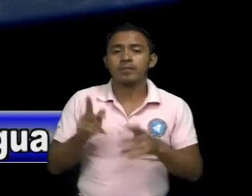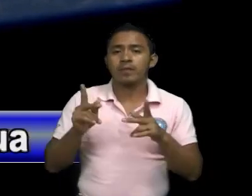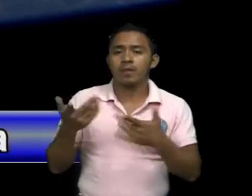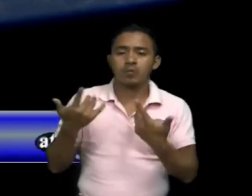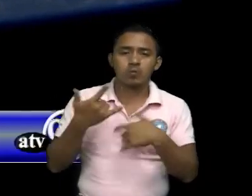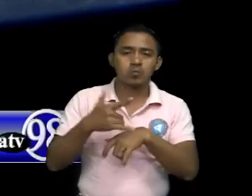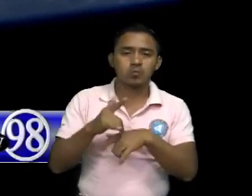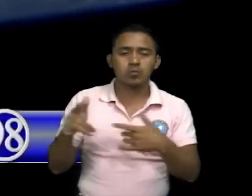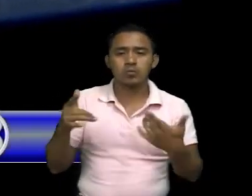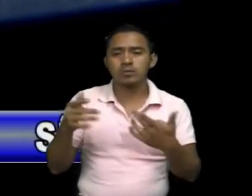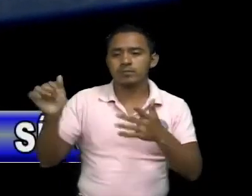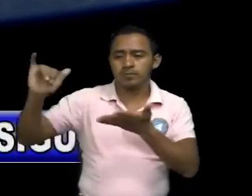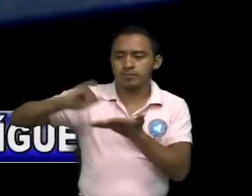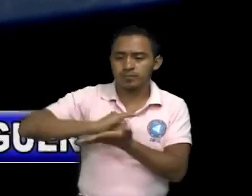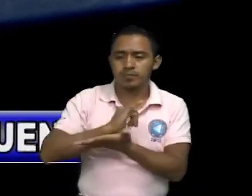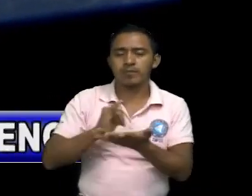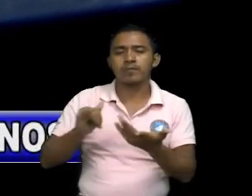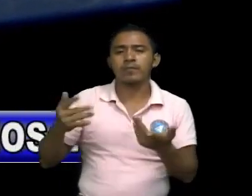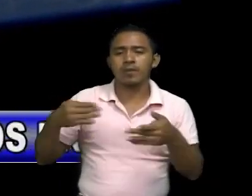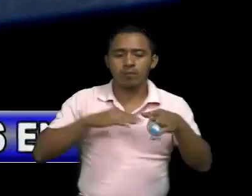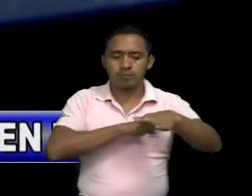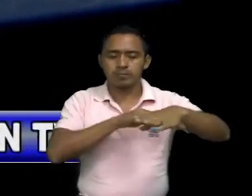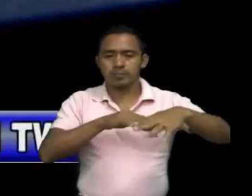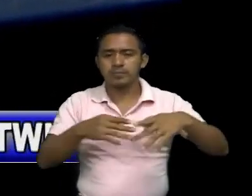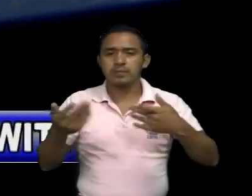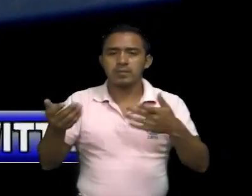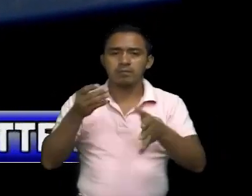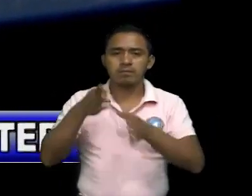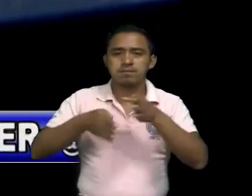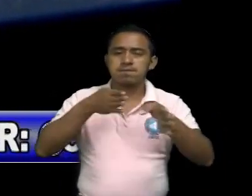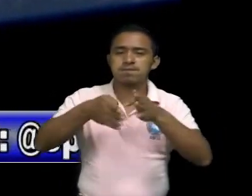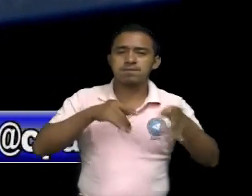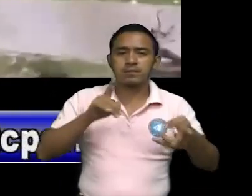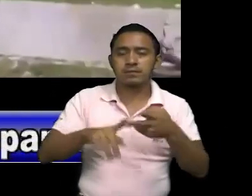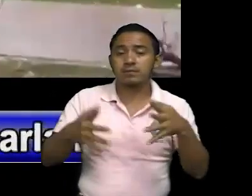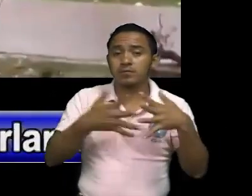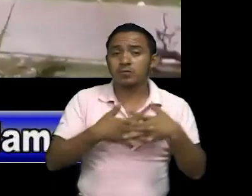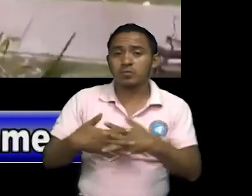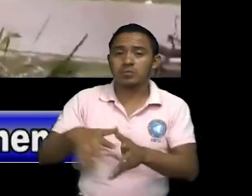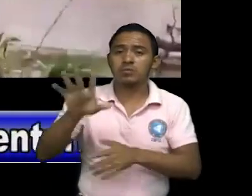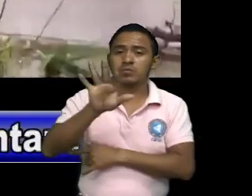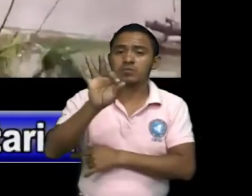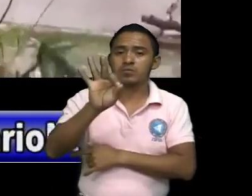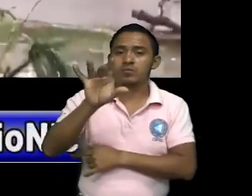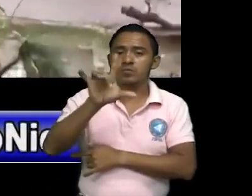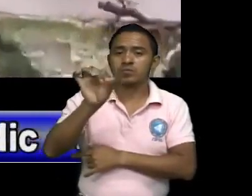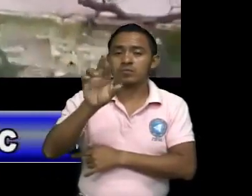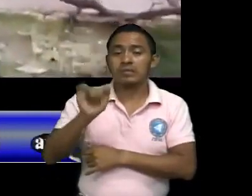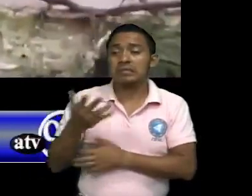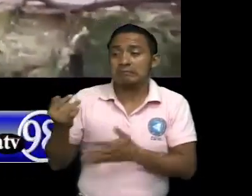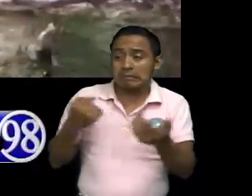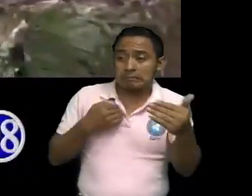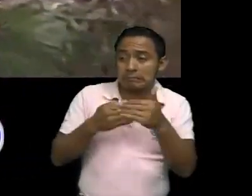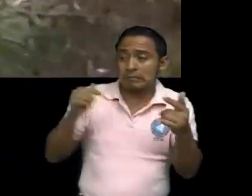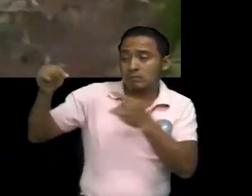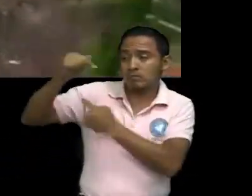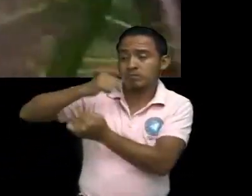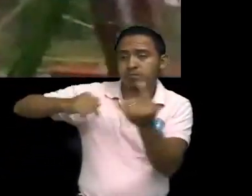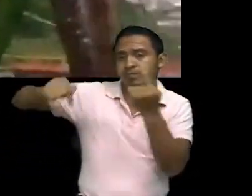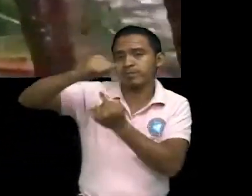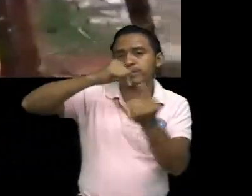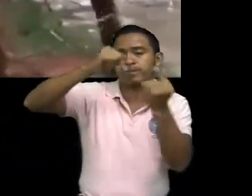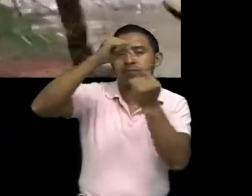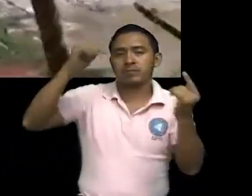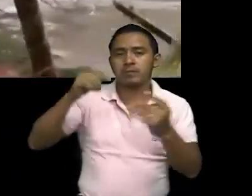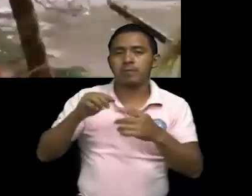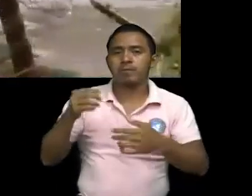en puertos, aeropuertos y servicios de trenes en Florida, Estados Unidos, quedaron suspendidas ante la posible llegada del huracán Dorian